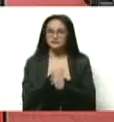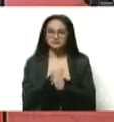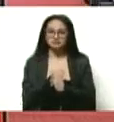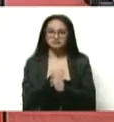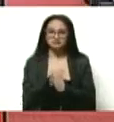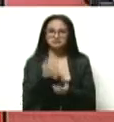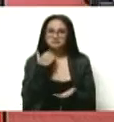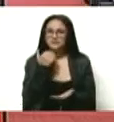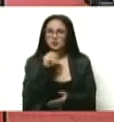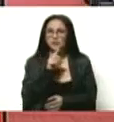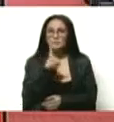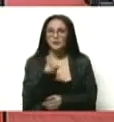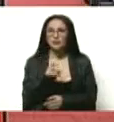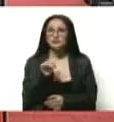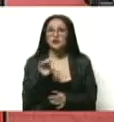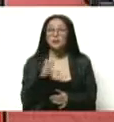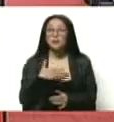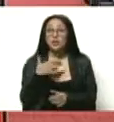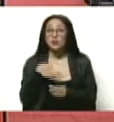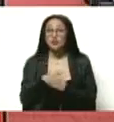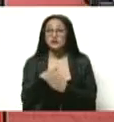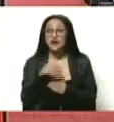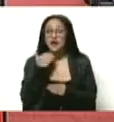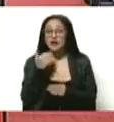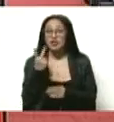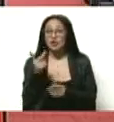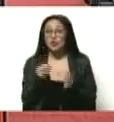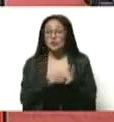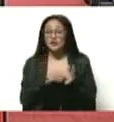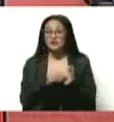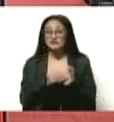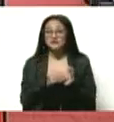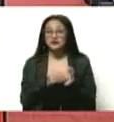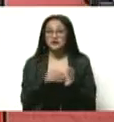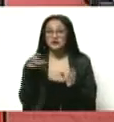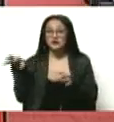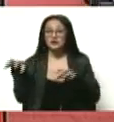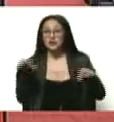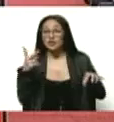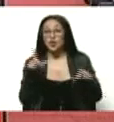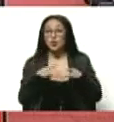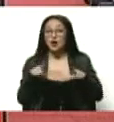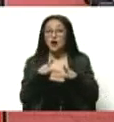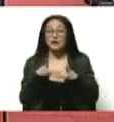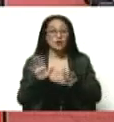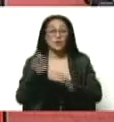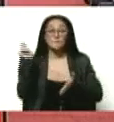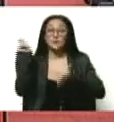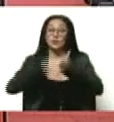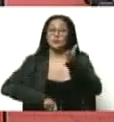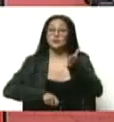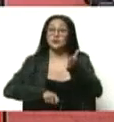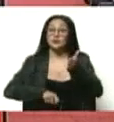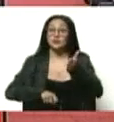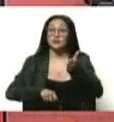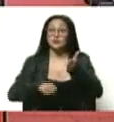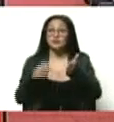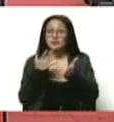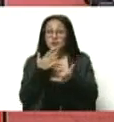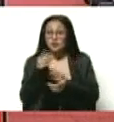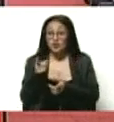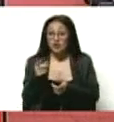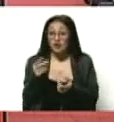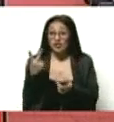Algunas preguntas que hacen, ¿puede votar alguien dos veces en una UVC donde vive y en otra? No, está totalmente prohibido. Y quien sea encontrado en esa